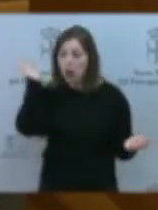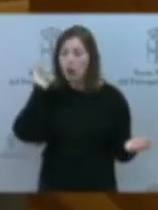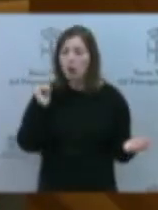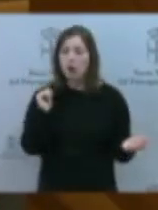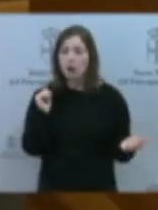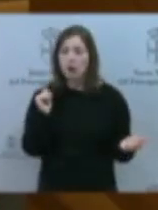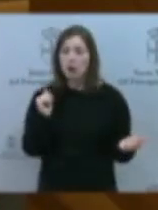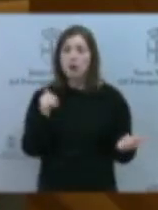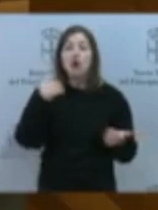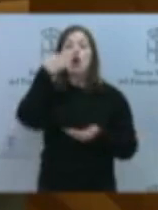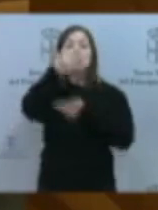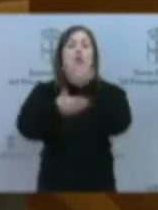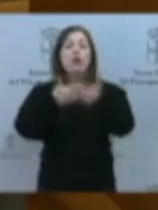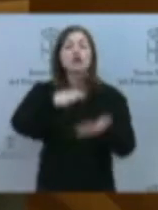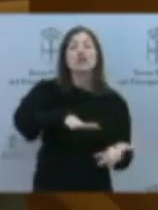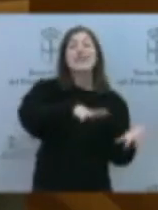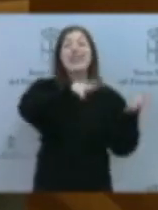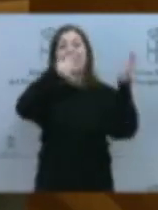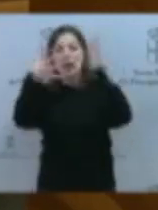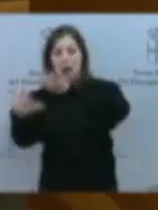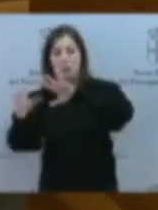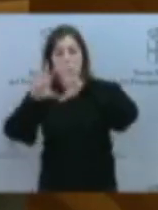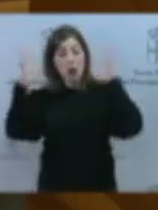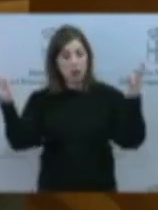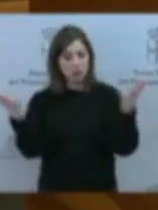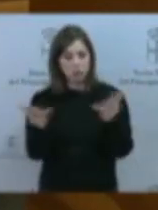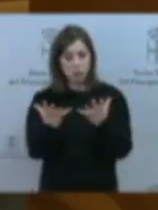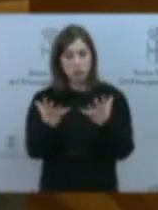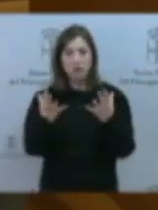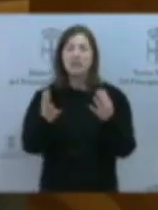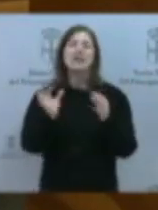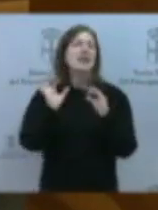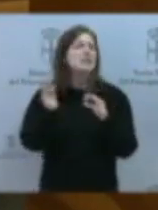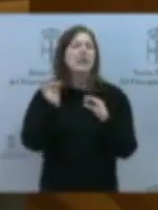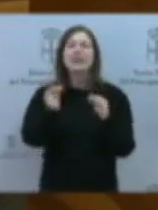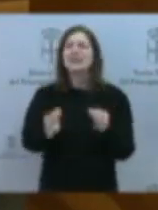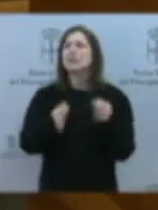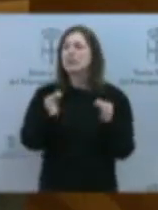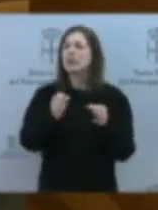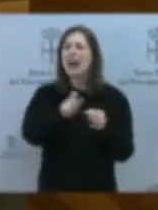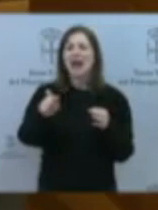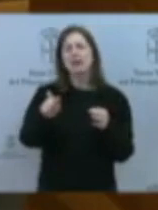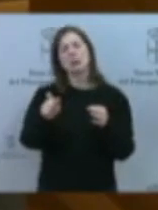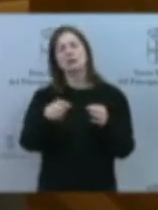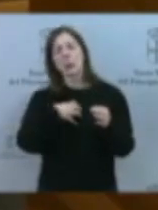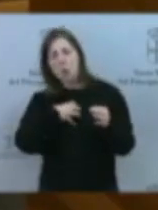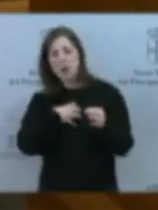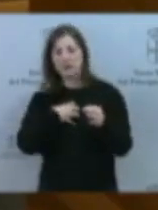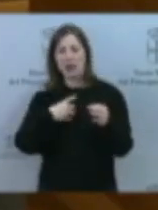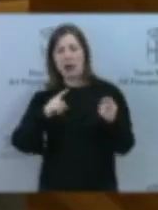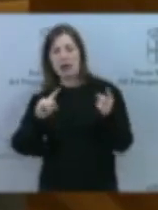siempre es verdad generan un efecto resistencia. Eso es habitual en la historia de la humanidad. Pero ya se lo dije aquí, yo creo que puse el ejemplo de